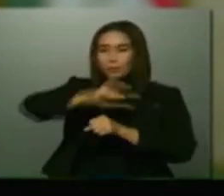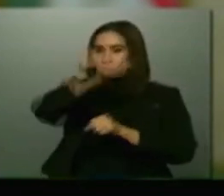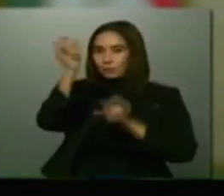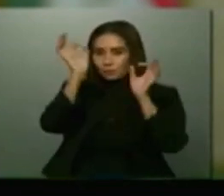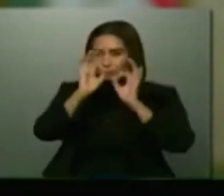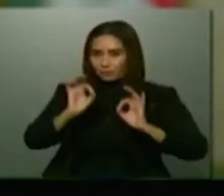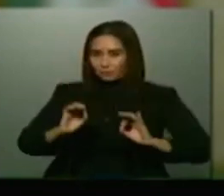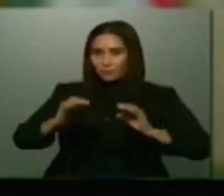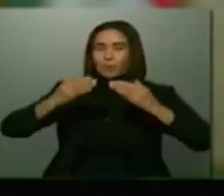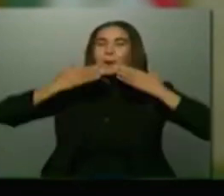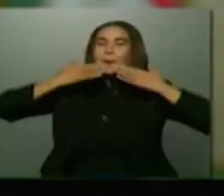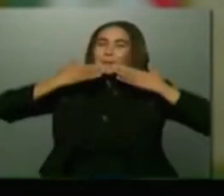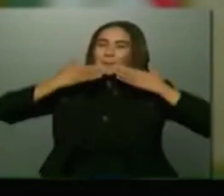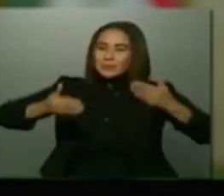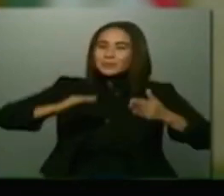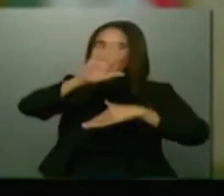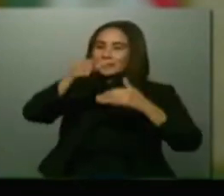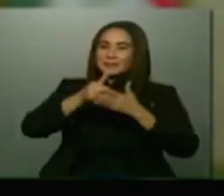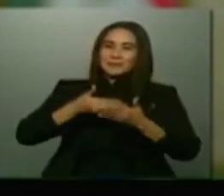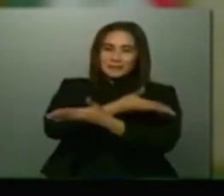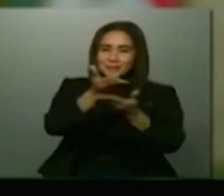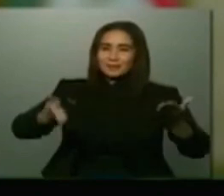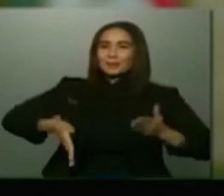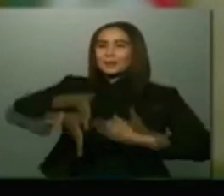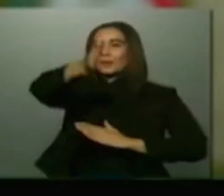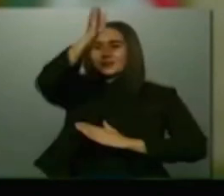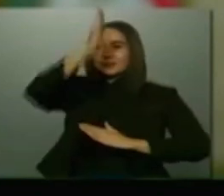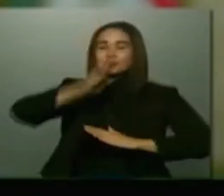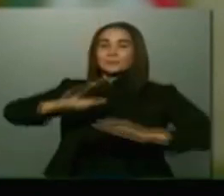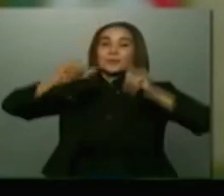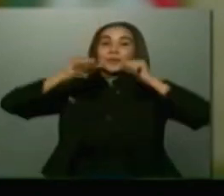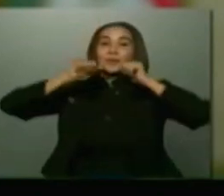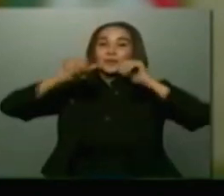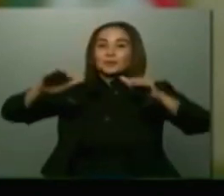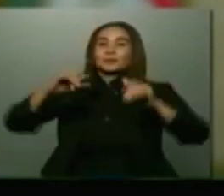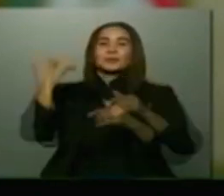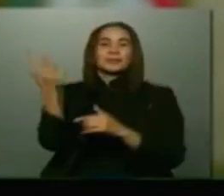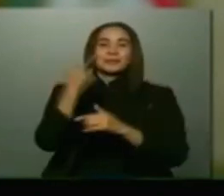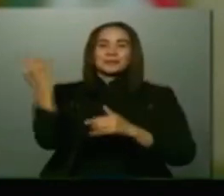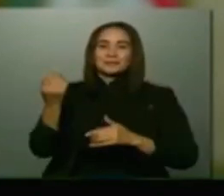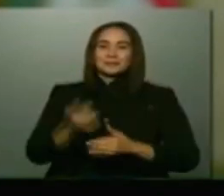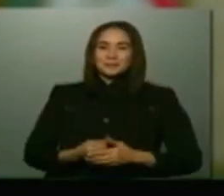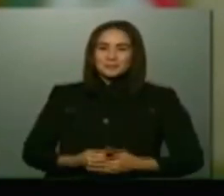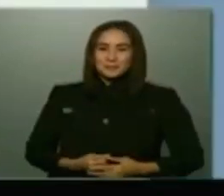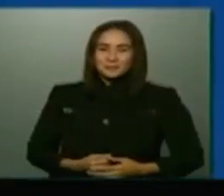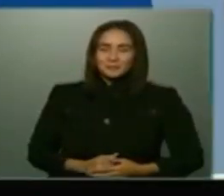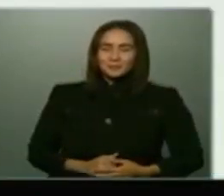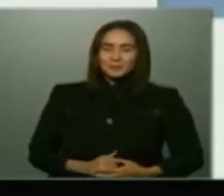Muchas gracias a todos y a todas, y que Dios les bendiga siempre.